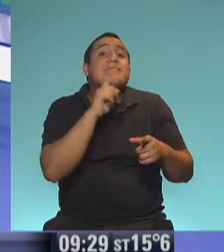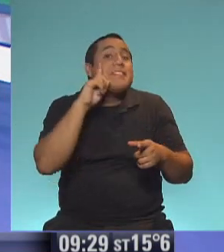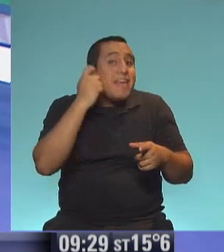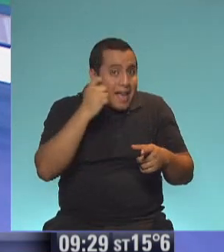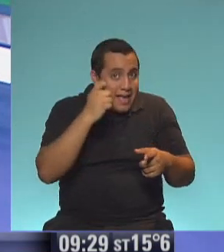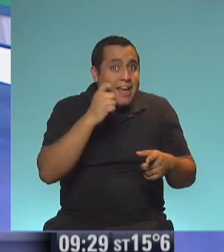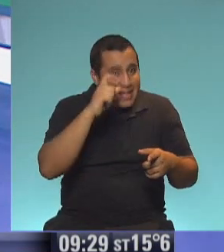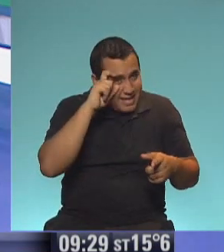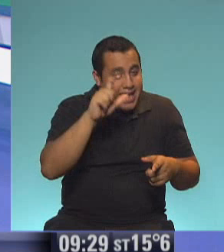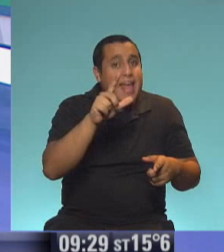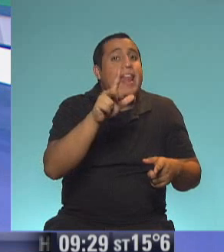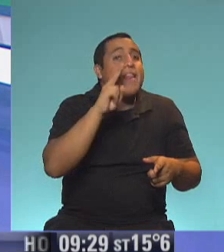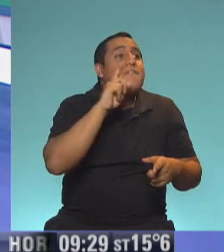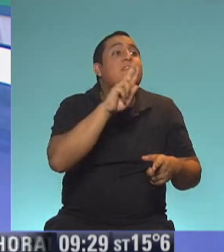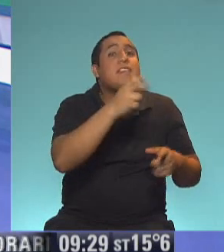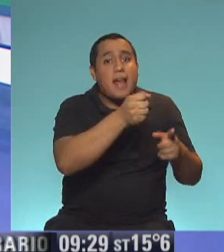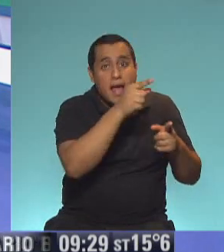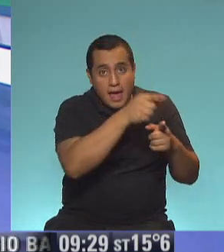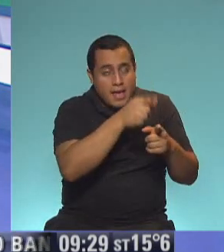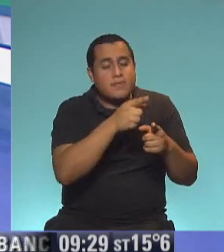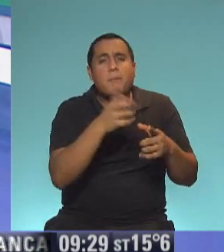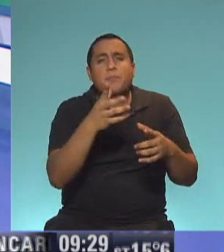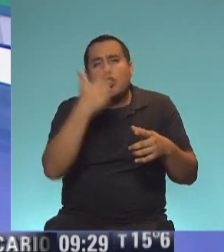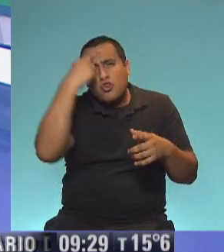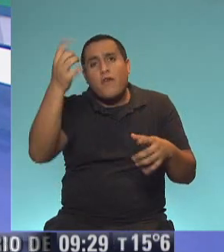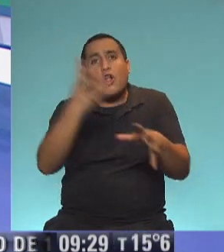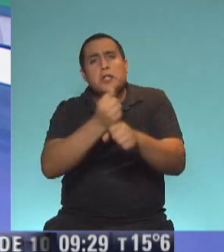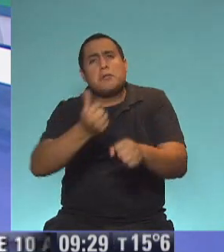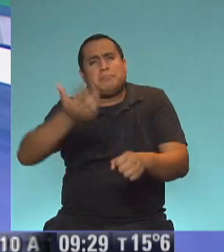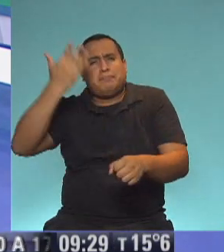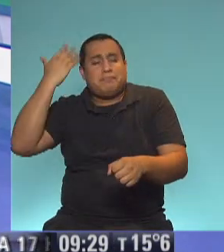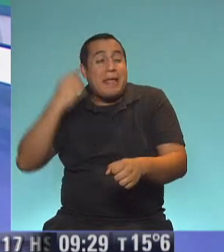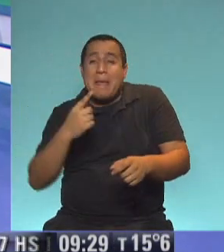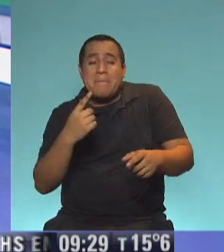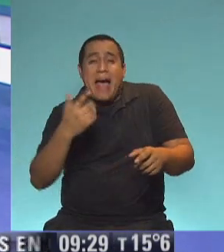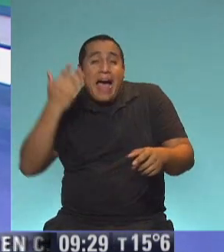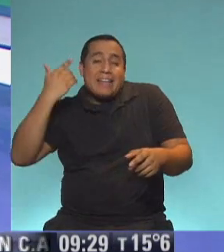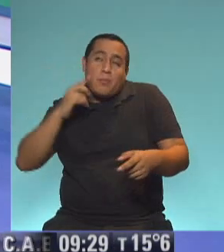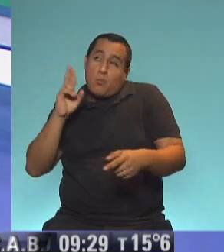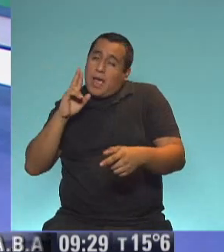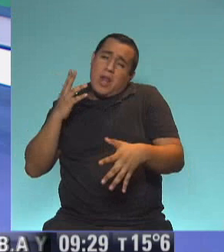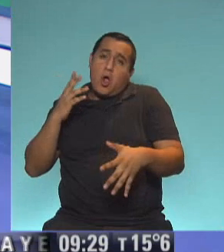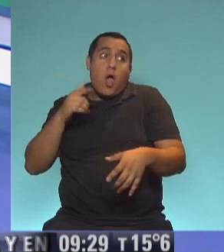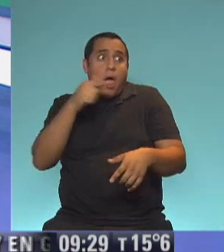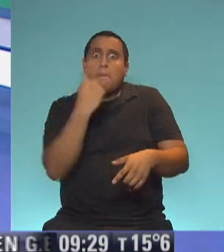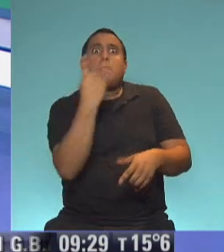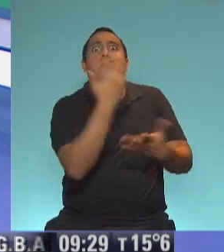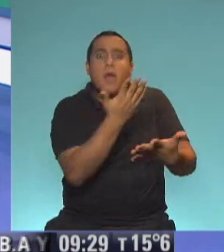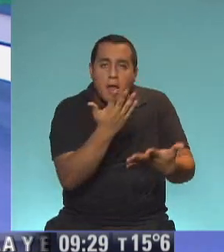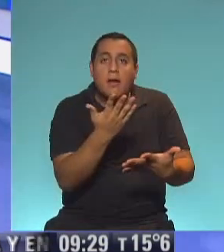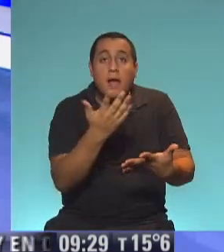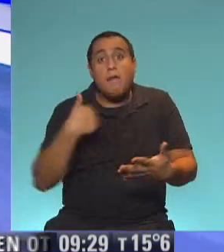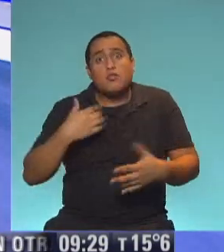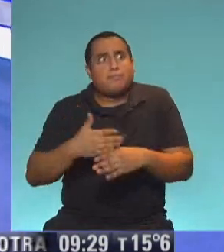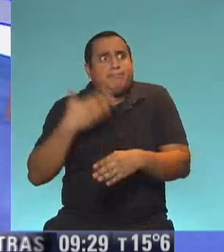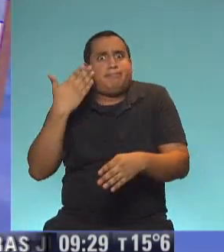creer. Sí, era de verdad, era colectivera, de las primeras mujeres colectiveras. Mira qué bien la tía Elvira. Y hace un montón que no la veo y me gustaría llamarla para ver cómo anda.